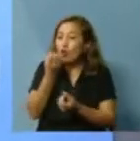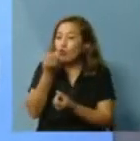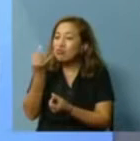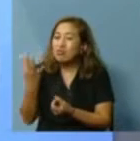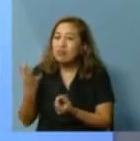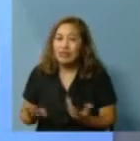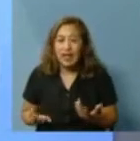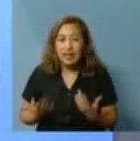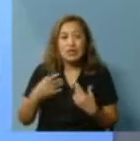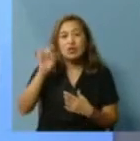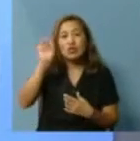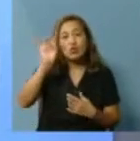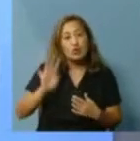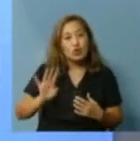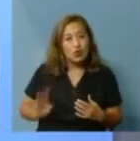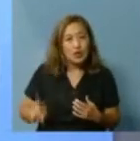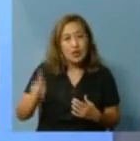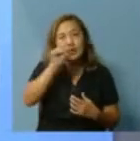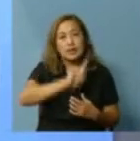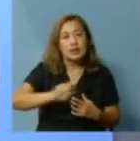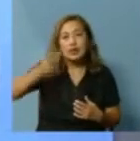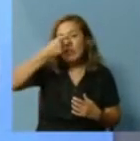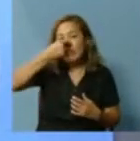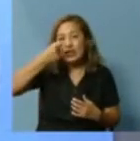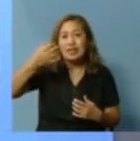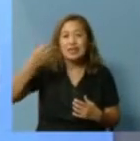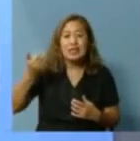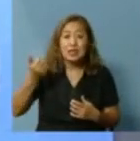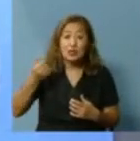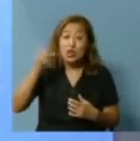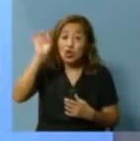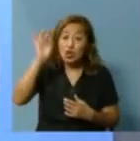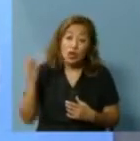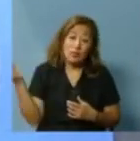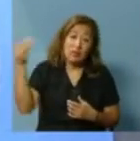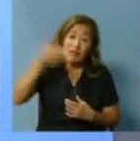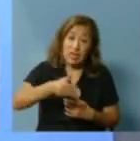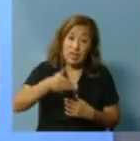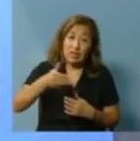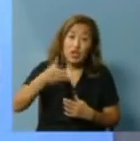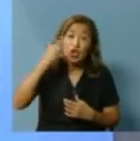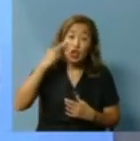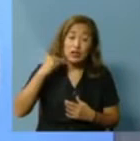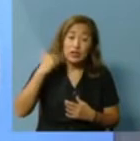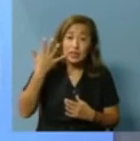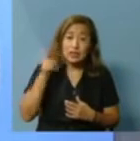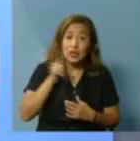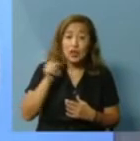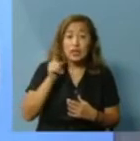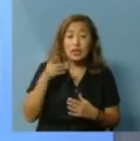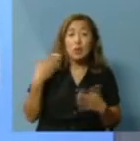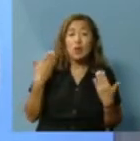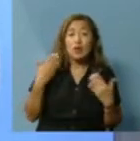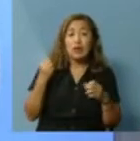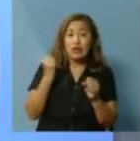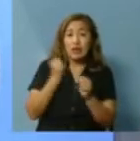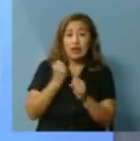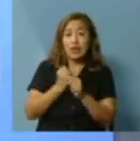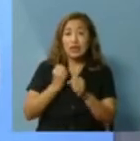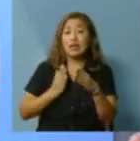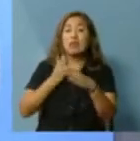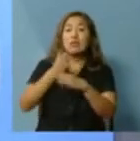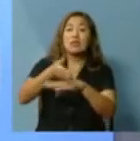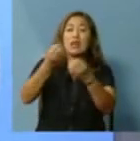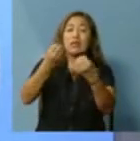de tan sólo de los 126 se presentaron 95 que van a hacer uso de la posibilidad de ingresar la